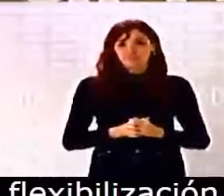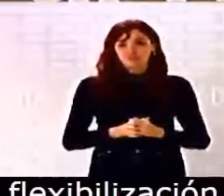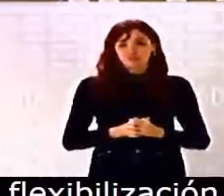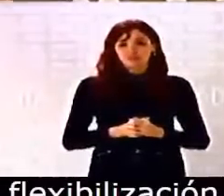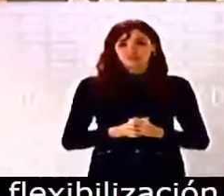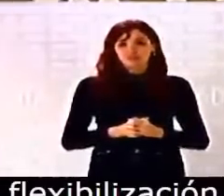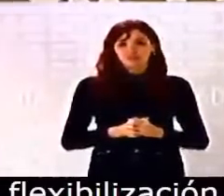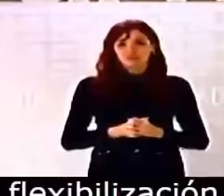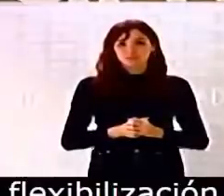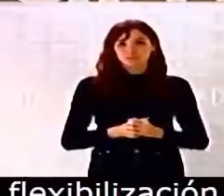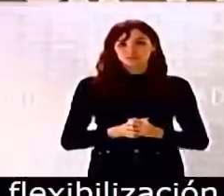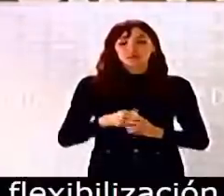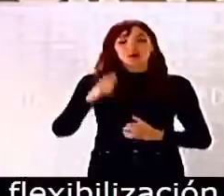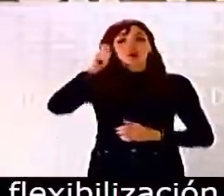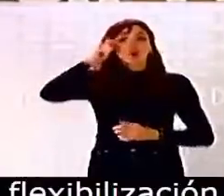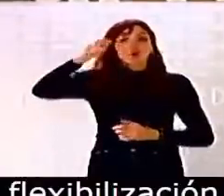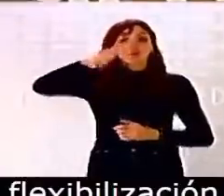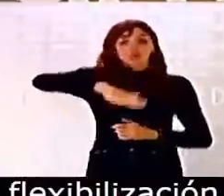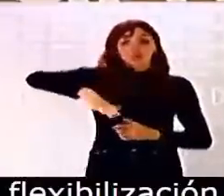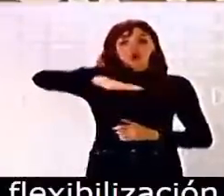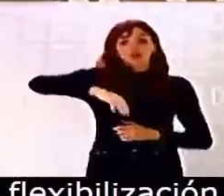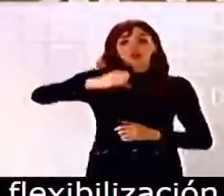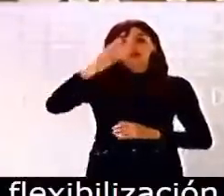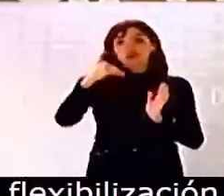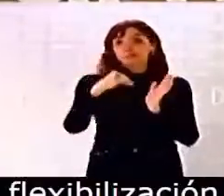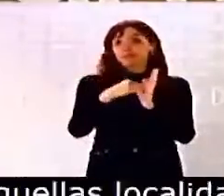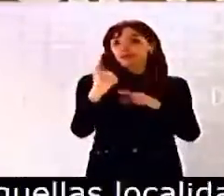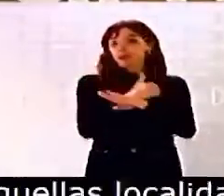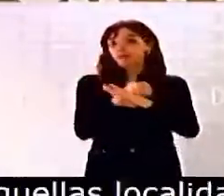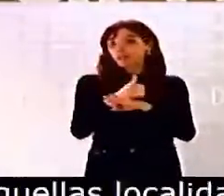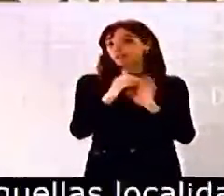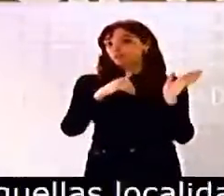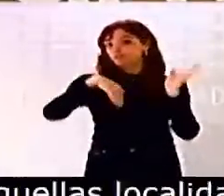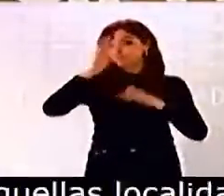En aquellas localidades de más de 3.000 habitantes,